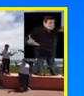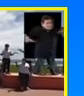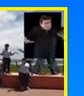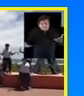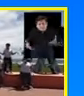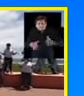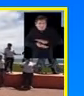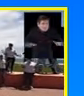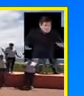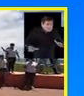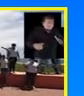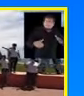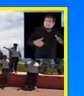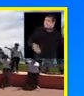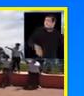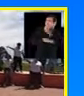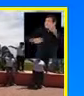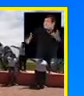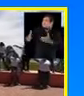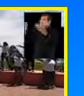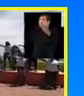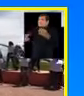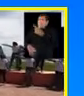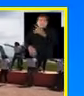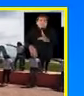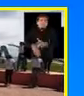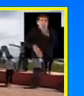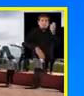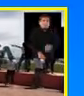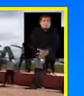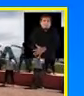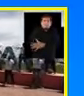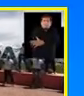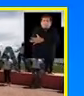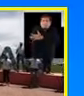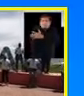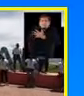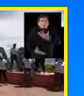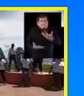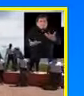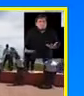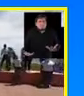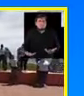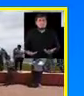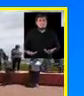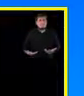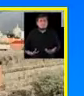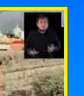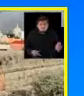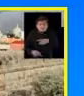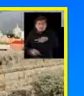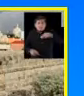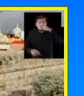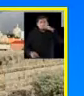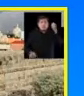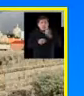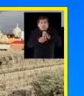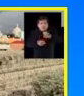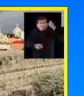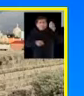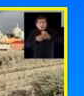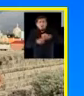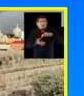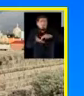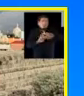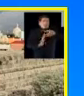apagar Para reaccionar, para denunciar? Ya los abusos